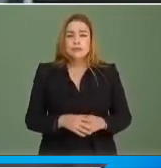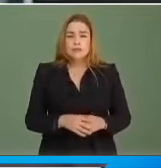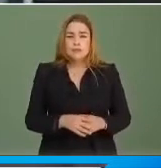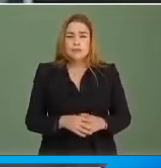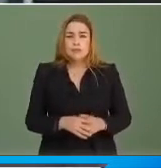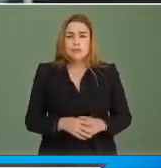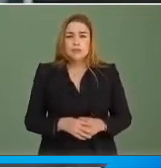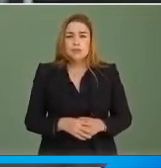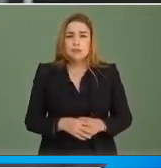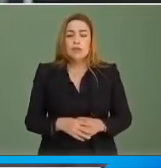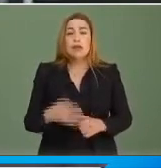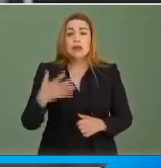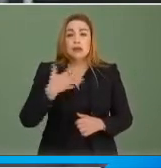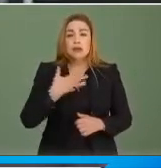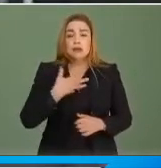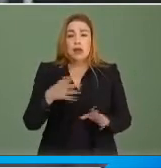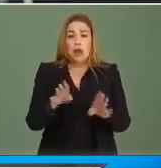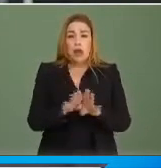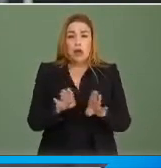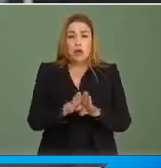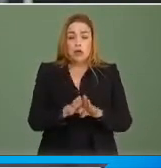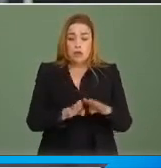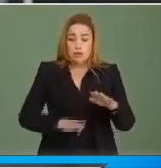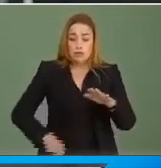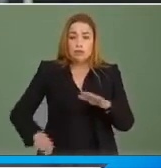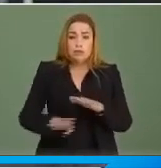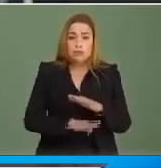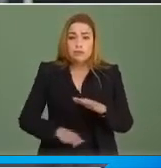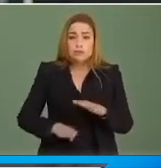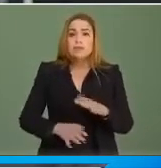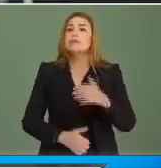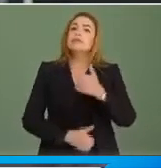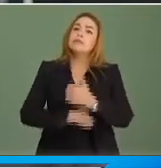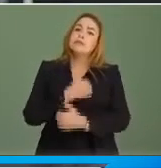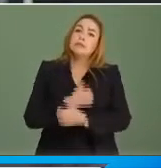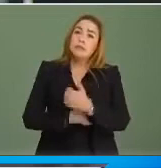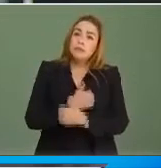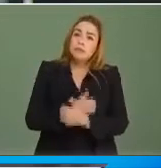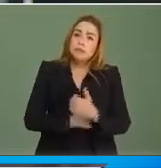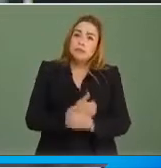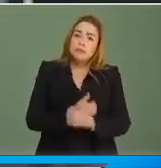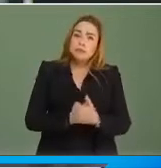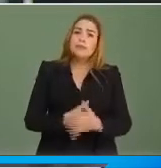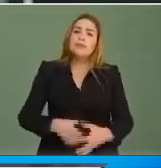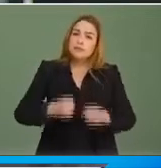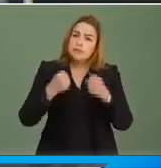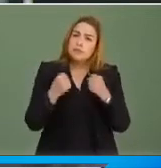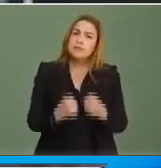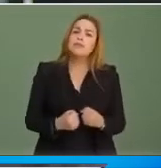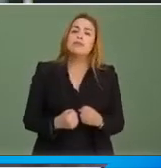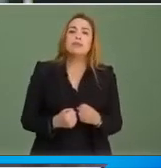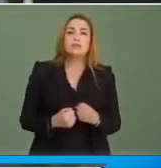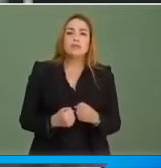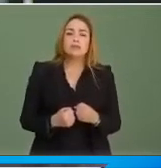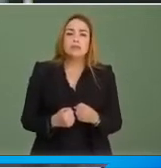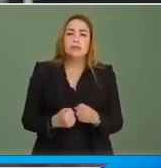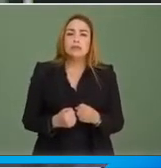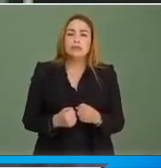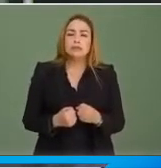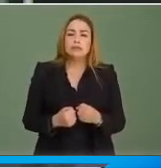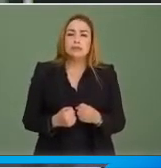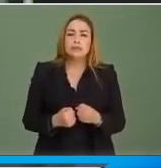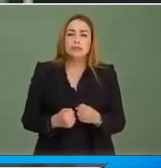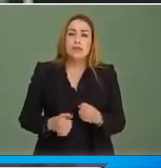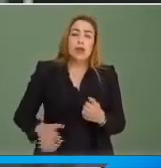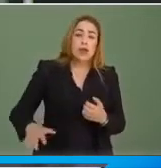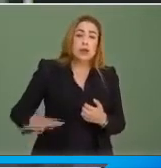experiencia surgida del pueblo, respetuoso de la autoridad civil. Es una gran institución que permitirá la defensa nacional de la seguridad pública.